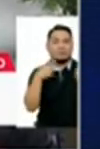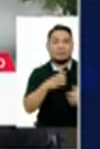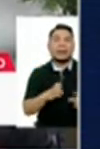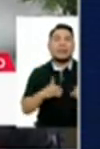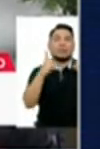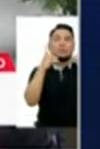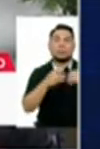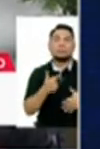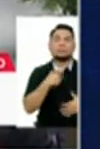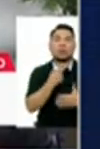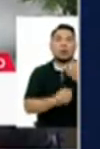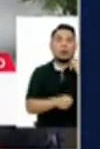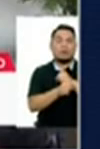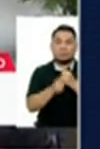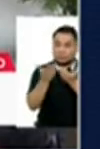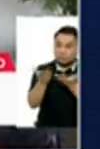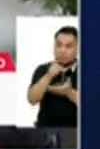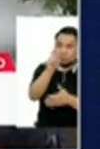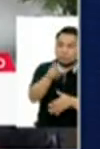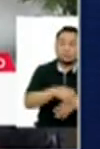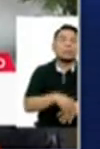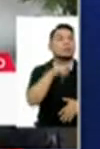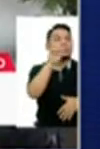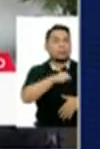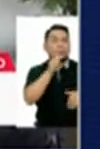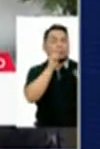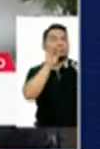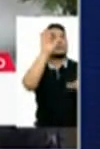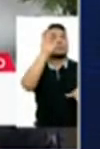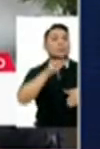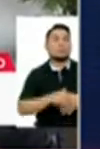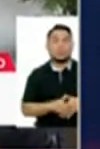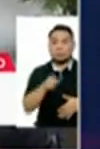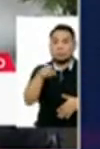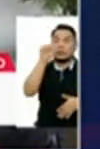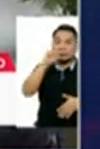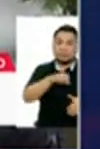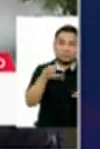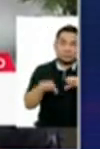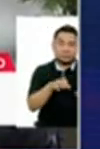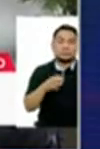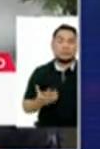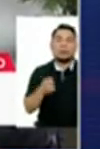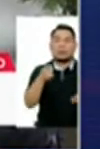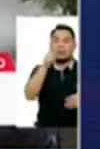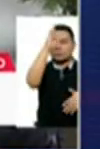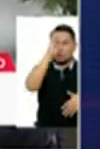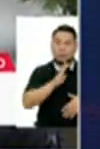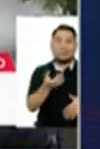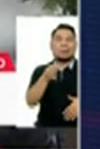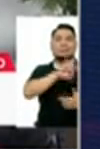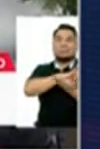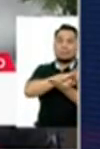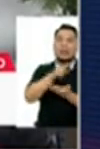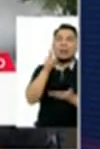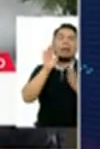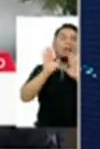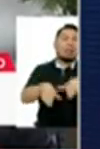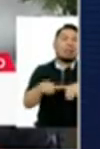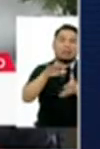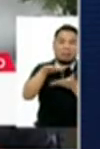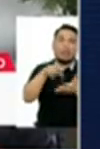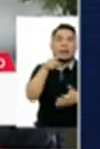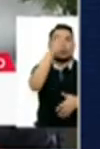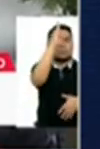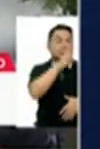política Juntos por el Perú, lo califica como algo anecdótico en su carrera y detalló que mañana mismo renunciará.